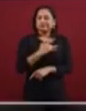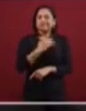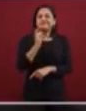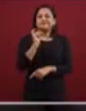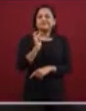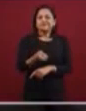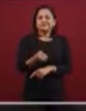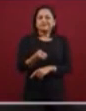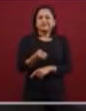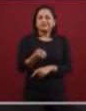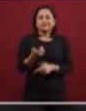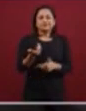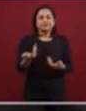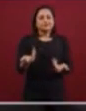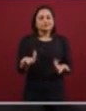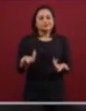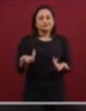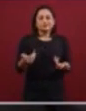ingobernabilidad,